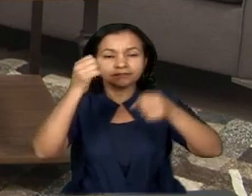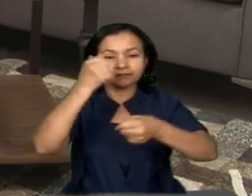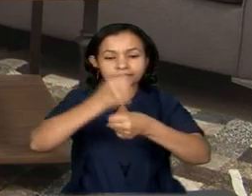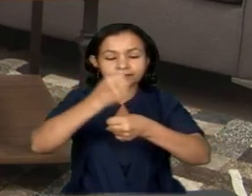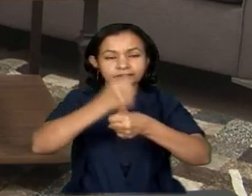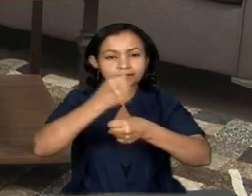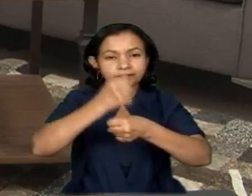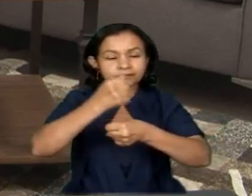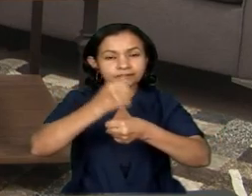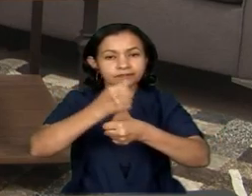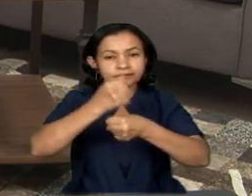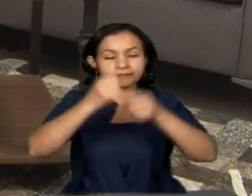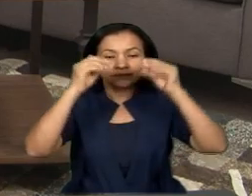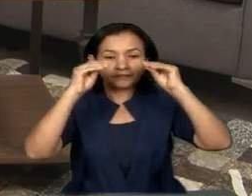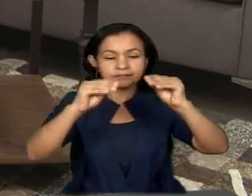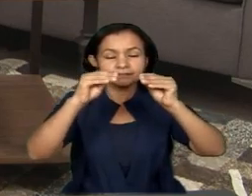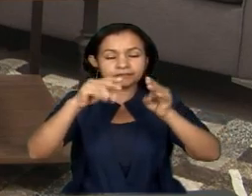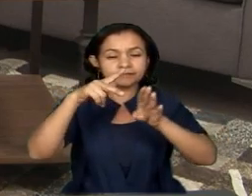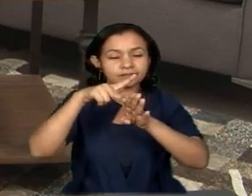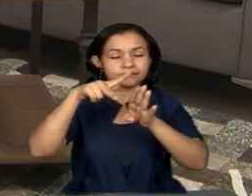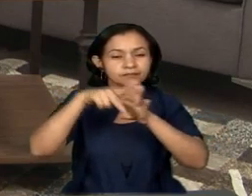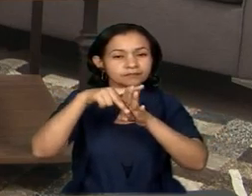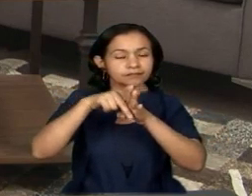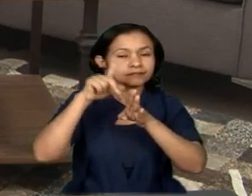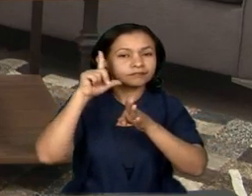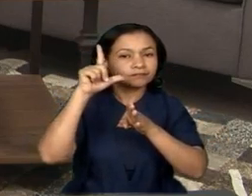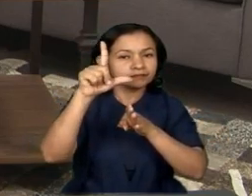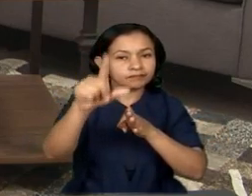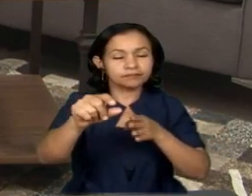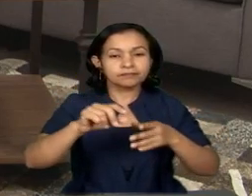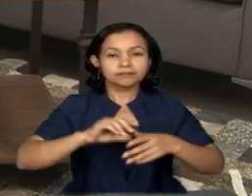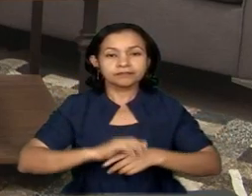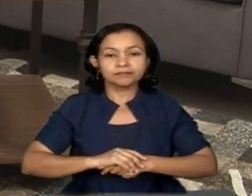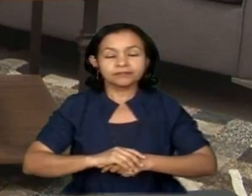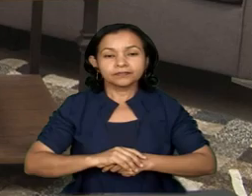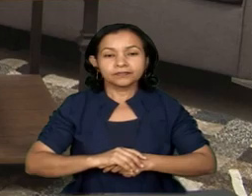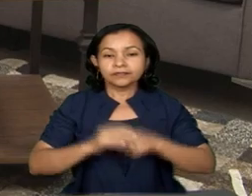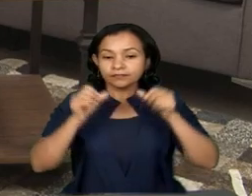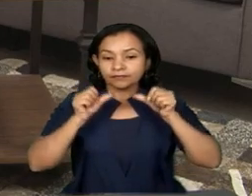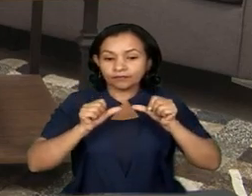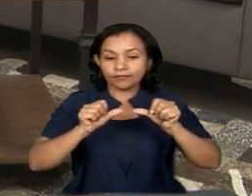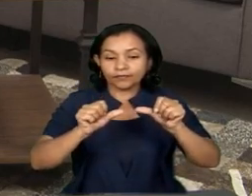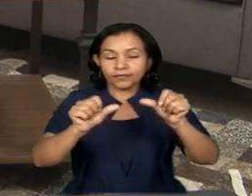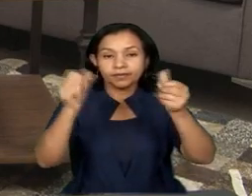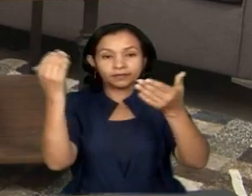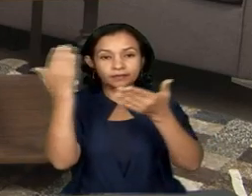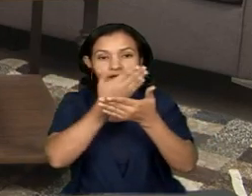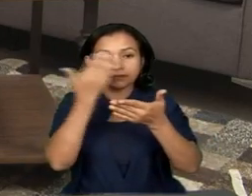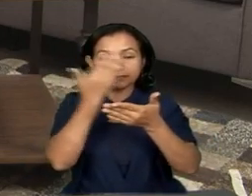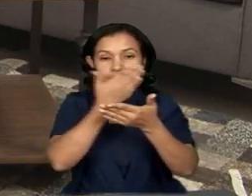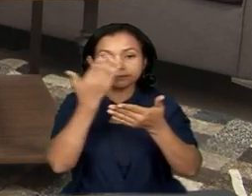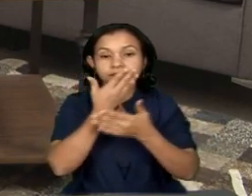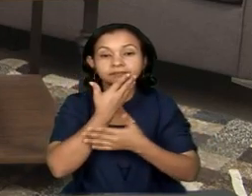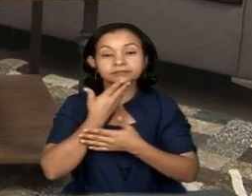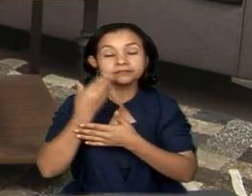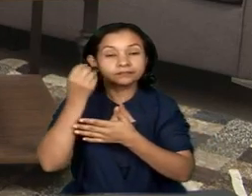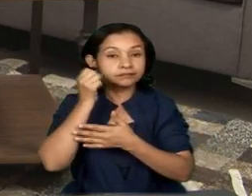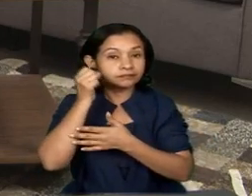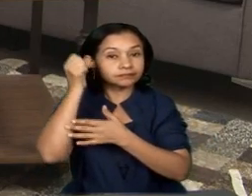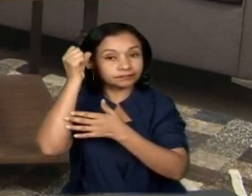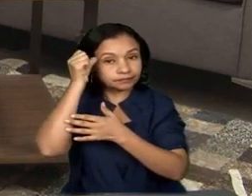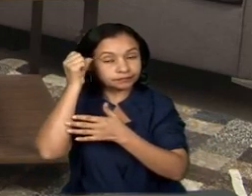la dinámica de educación rural a distancia? Está la continuidad educativa de jóvenes y adultos.